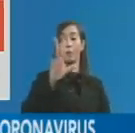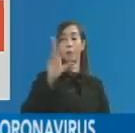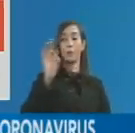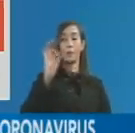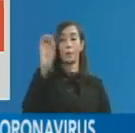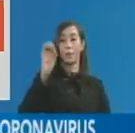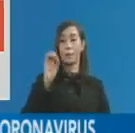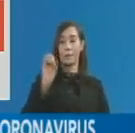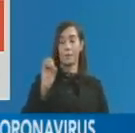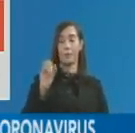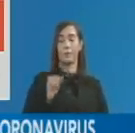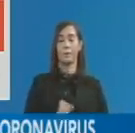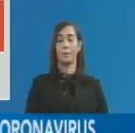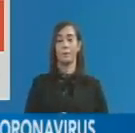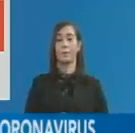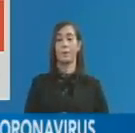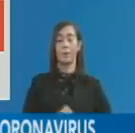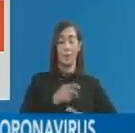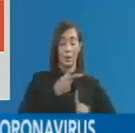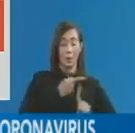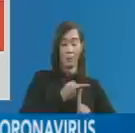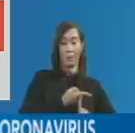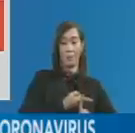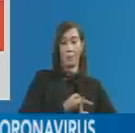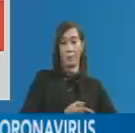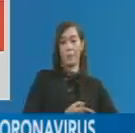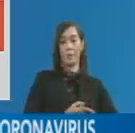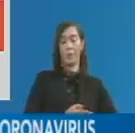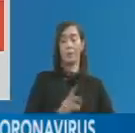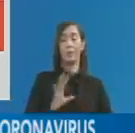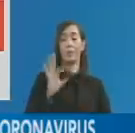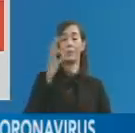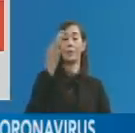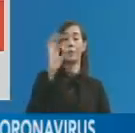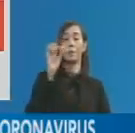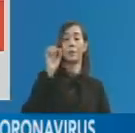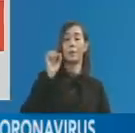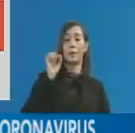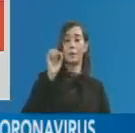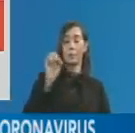2.39% y la positividad